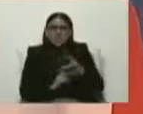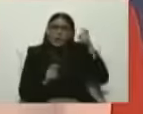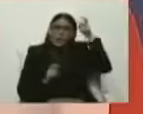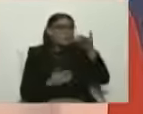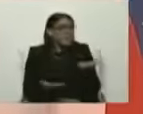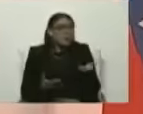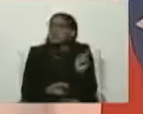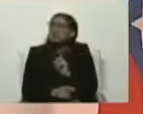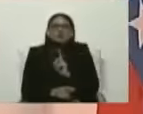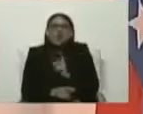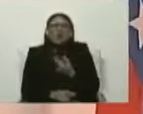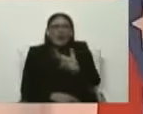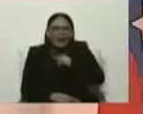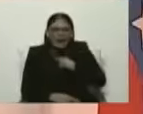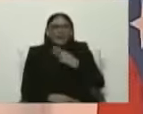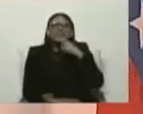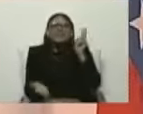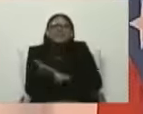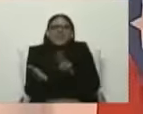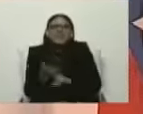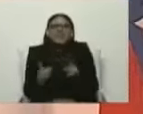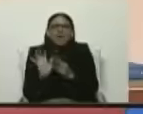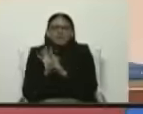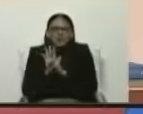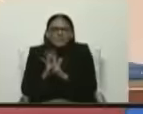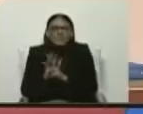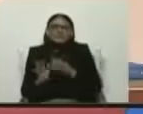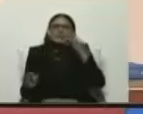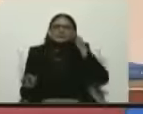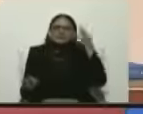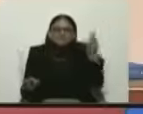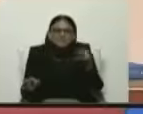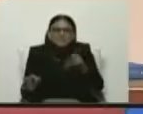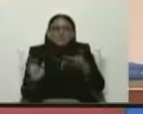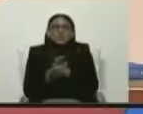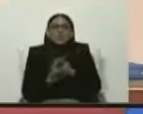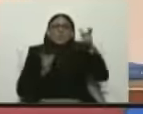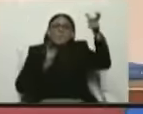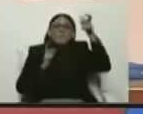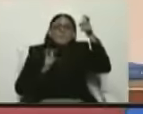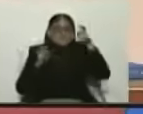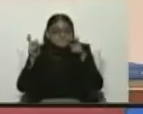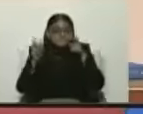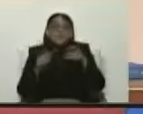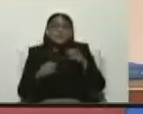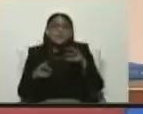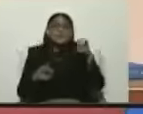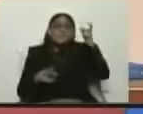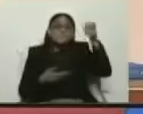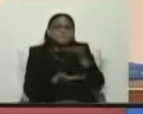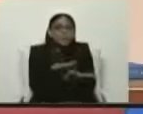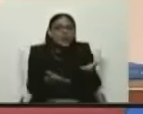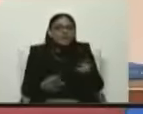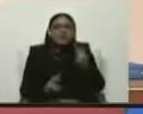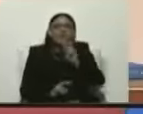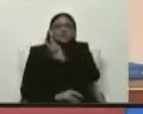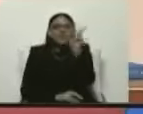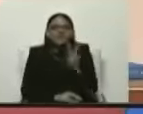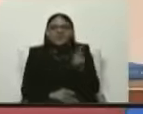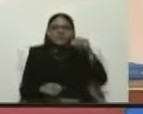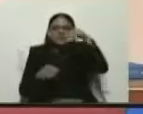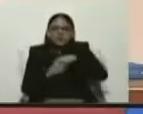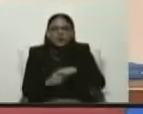Chávez era la representación, la genuina del pueblo de Venezuela. Así como lo es Nicolás, como somos todos nosotros. Aquí no hay